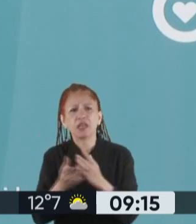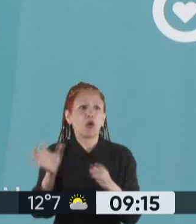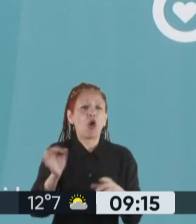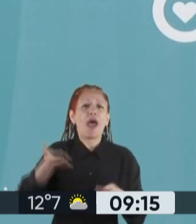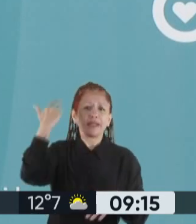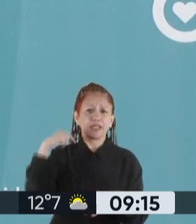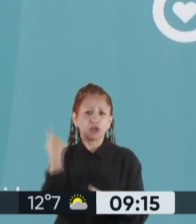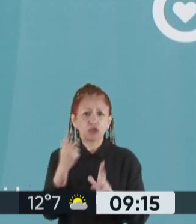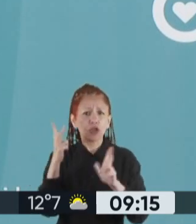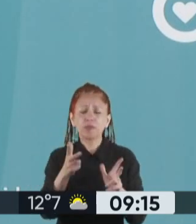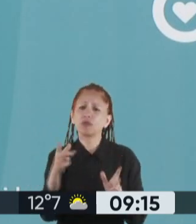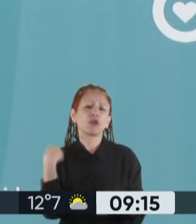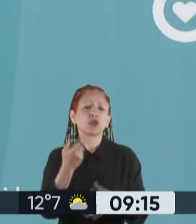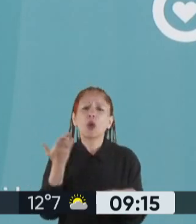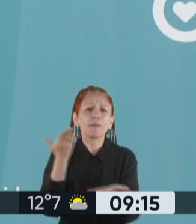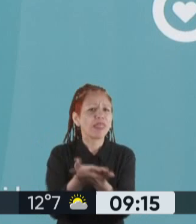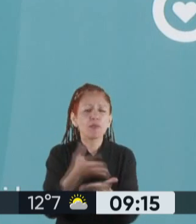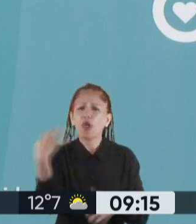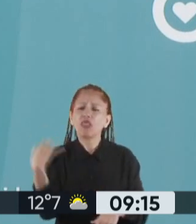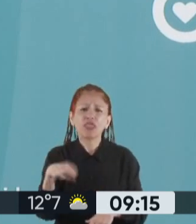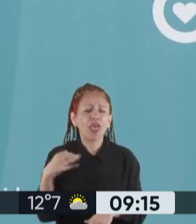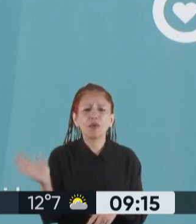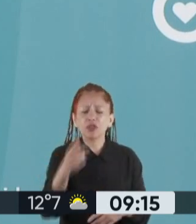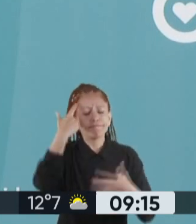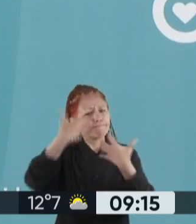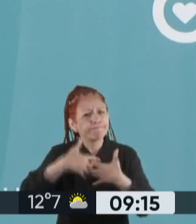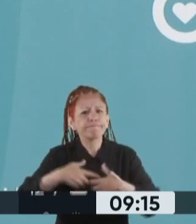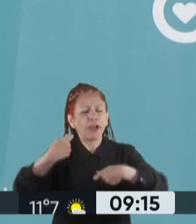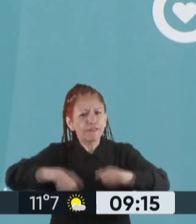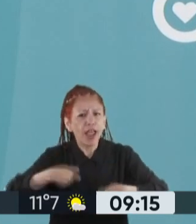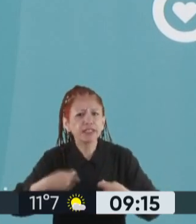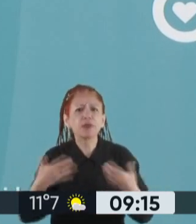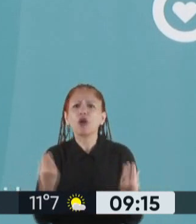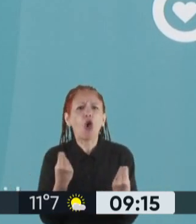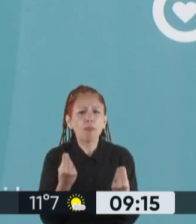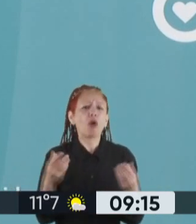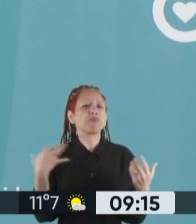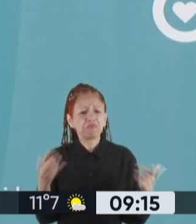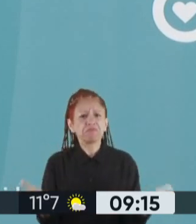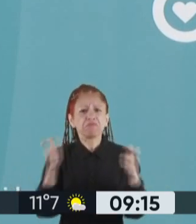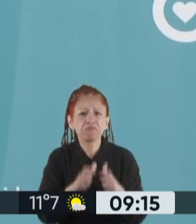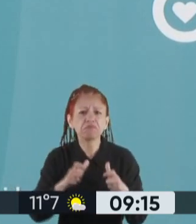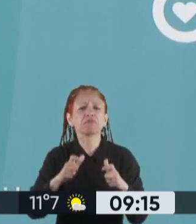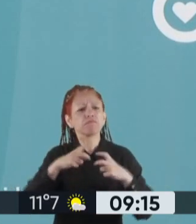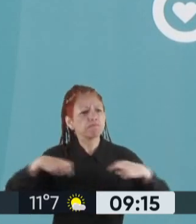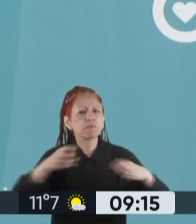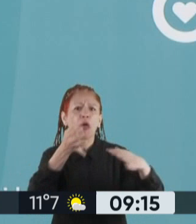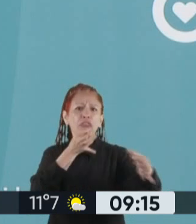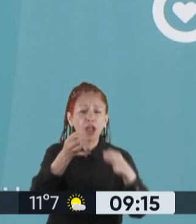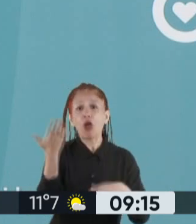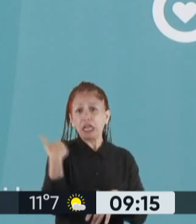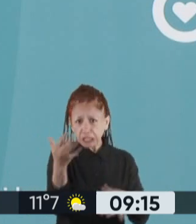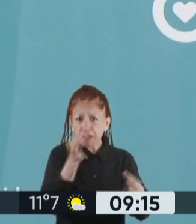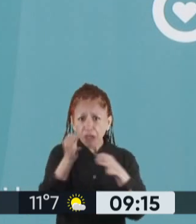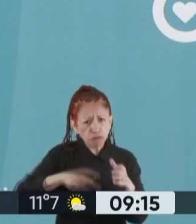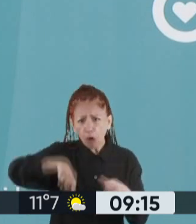pedimos sensatez y flexibilidad a todos los sectores involucrados. Esto implica sentarse en una mesa de diálogo. Ayer hubo diálogo durante